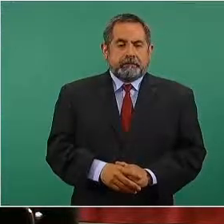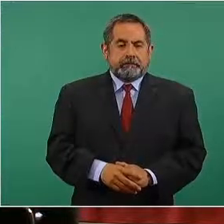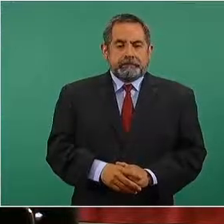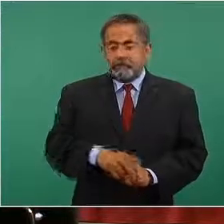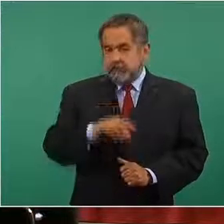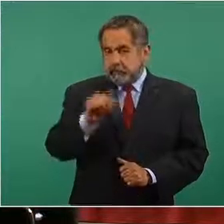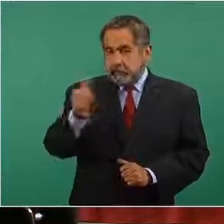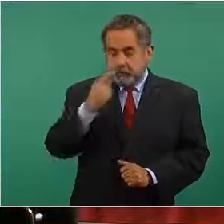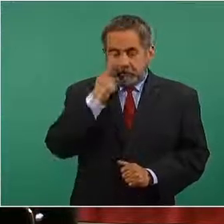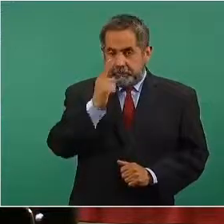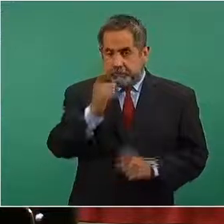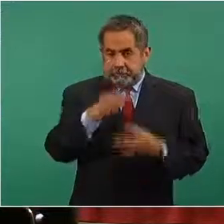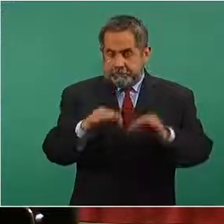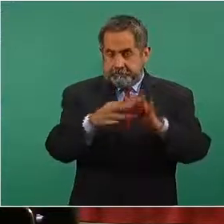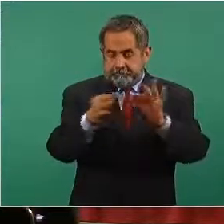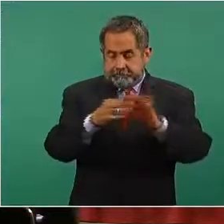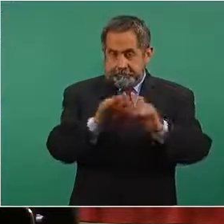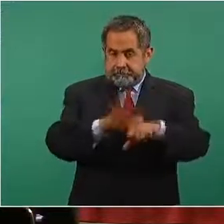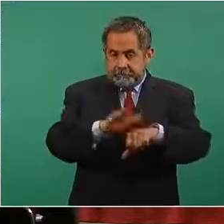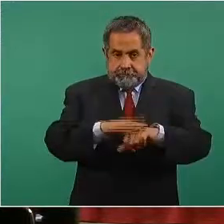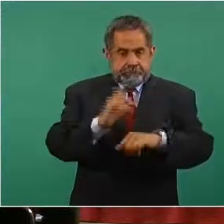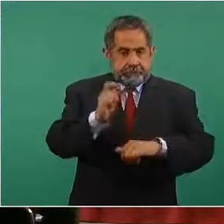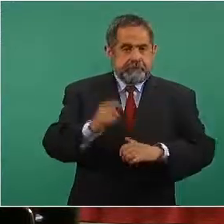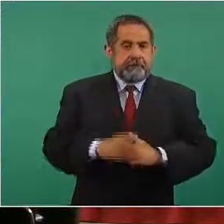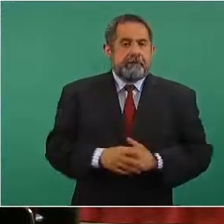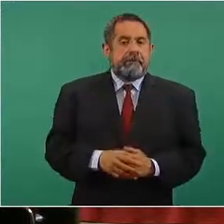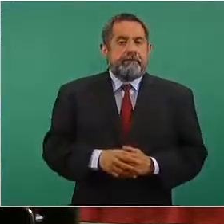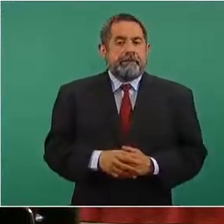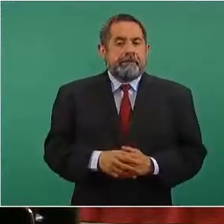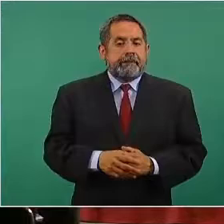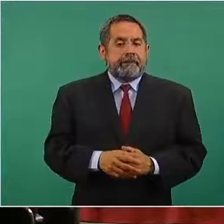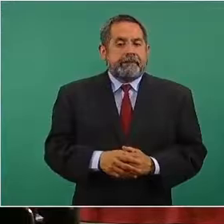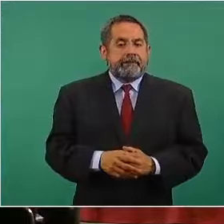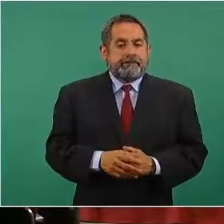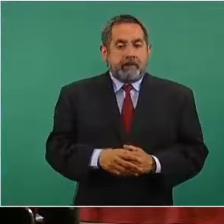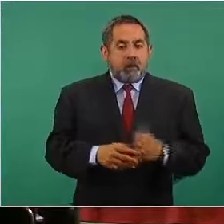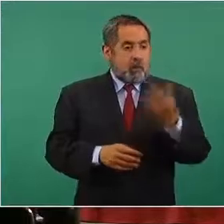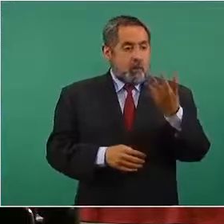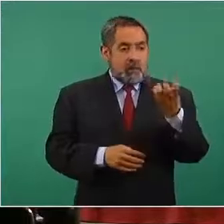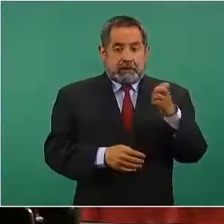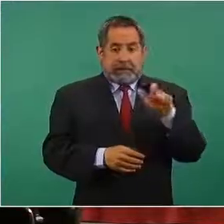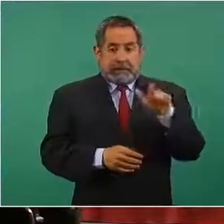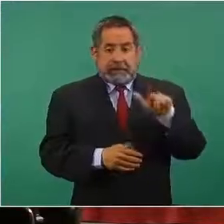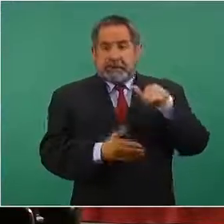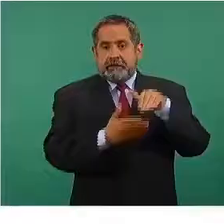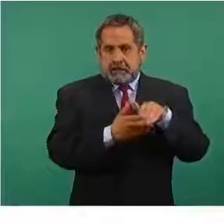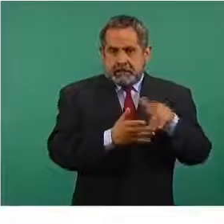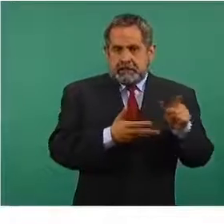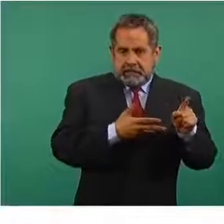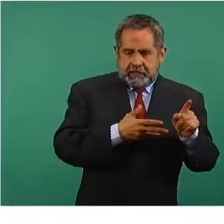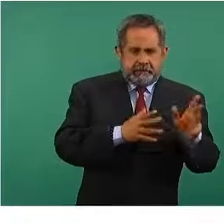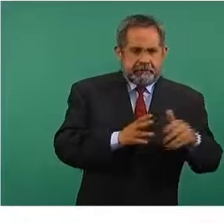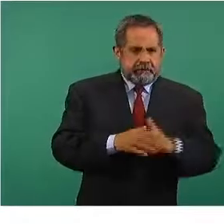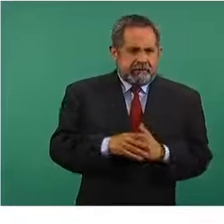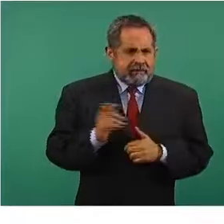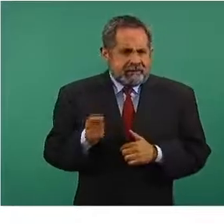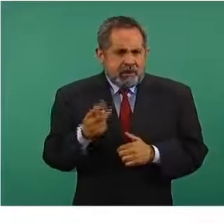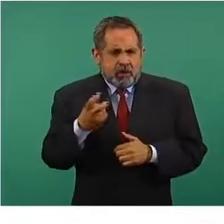otro dato que es importante. Eso es lo que ya teníamos de las 417.000. Ahora, ¿qué es